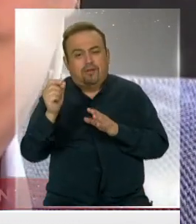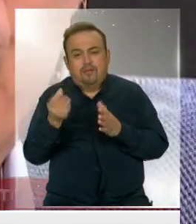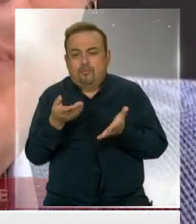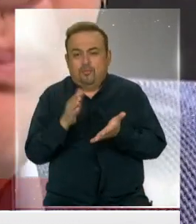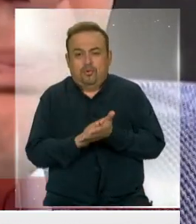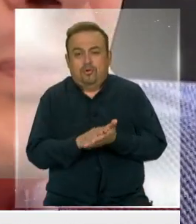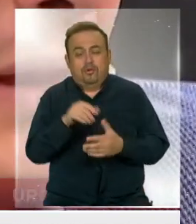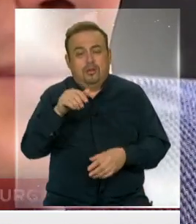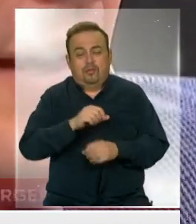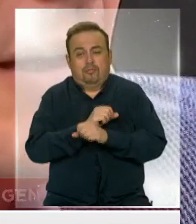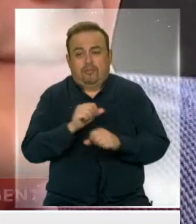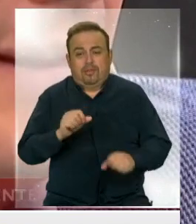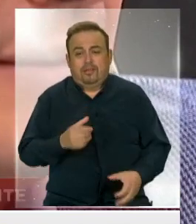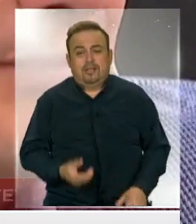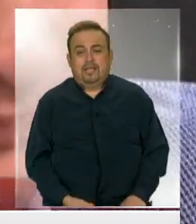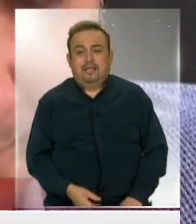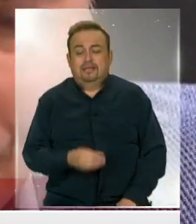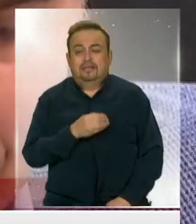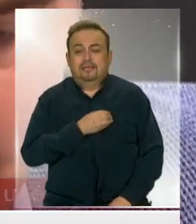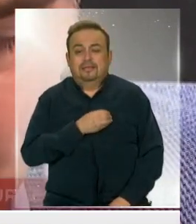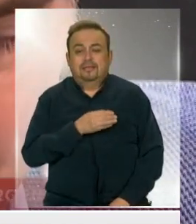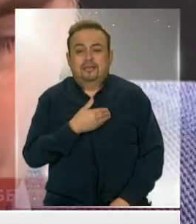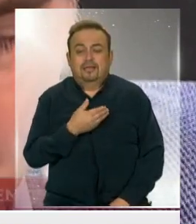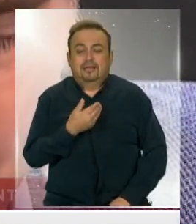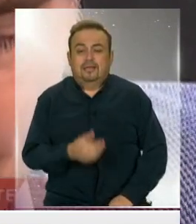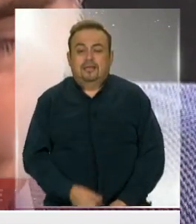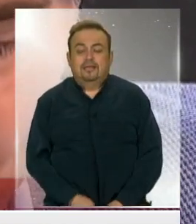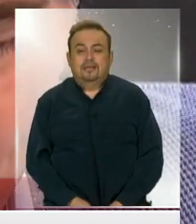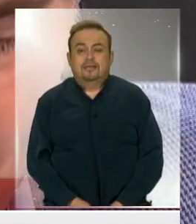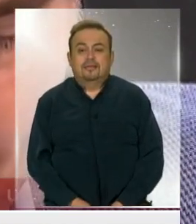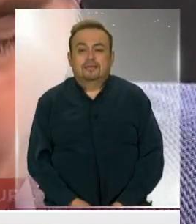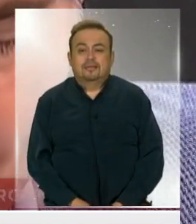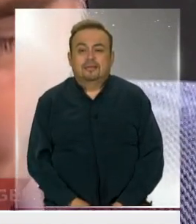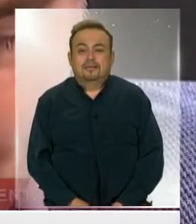Esta vez no pudo, lamentablemente. Esta vez no pudo.